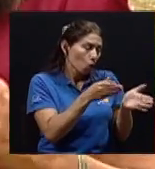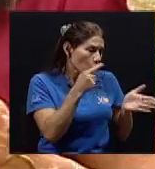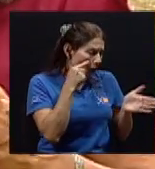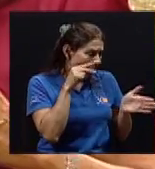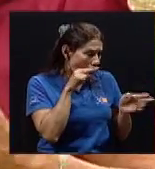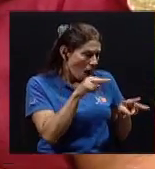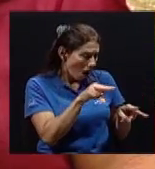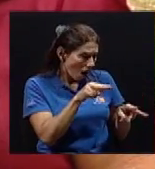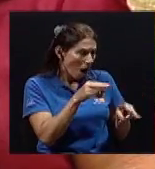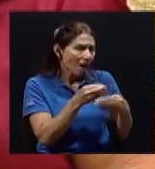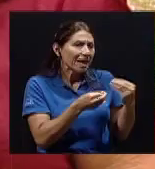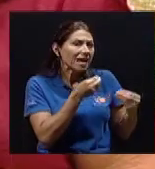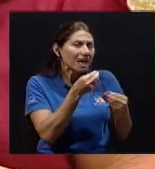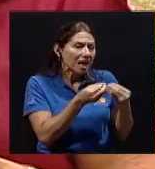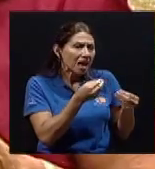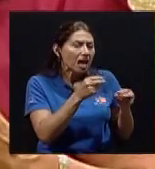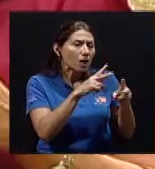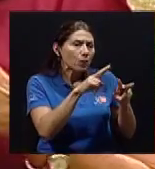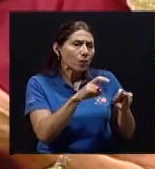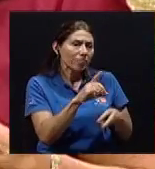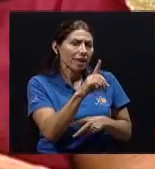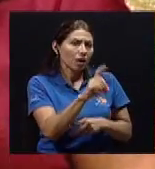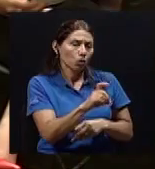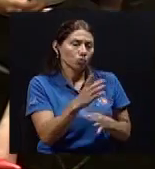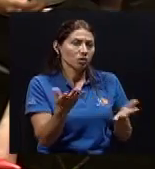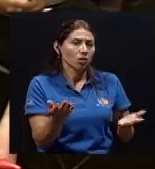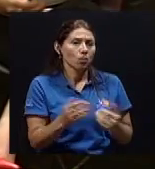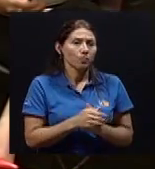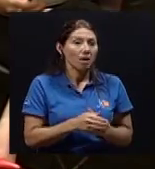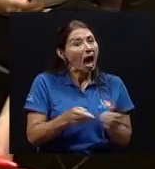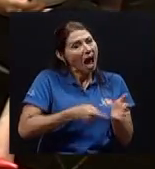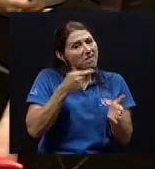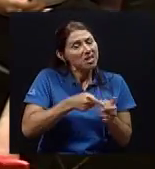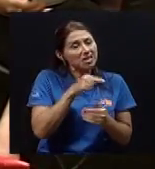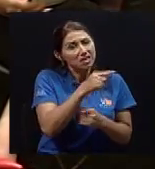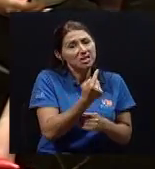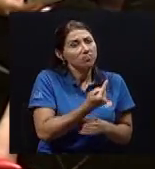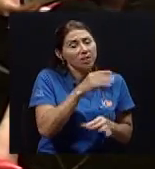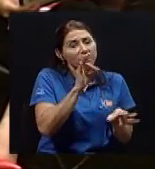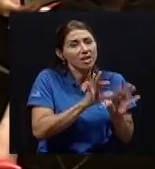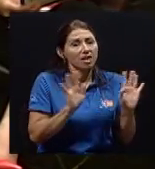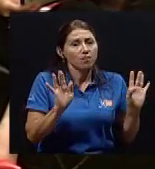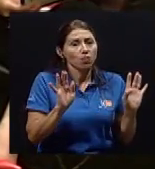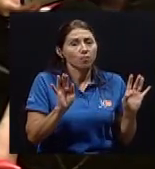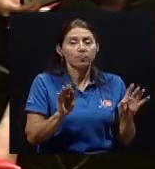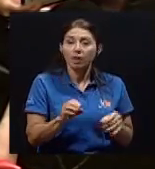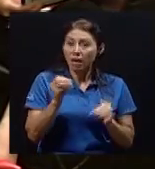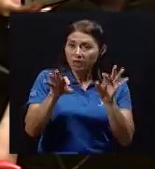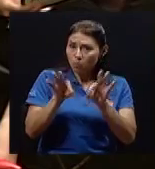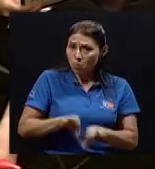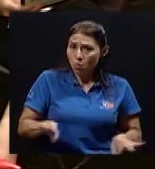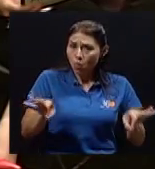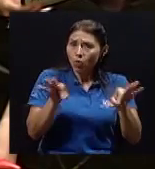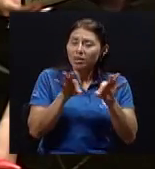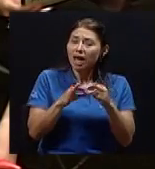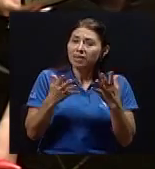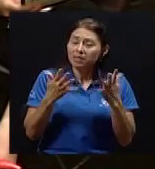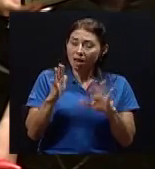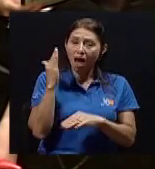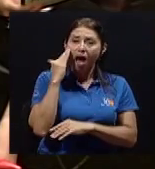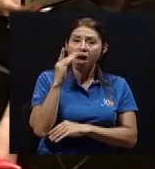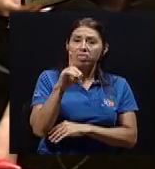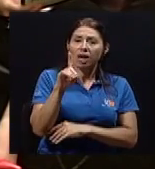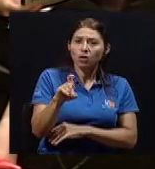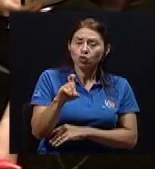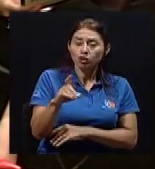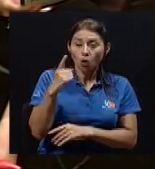diagnóstico clínico por sí solo es definitivo. Claro, y es que es muy importante ese diagnóstico, Pablo, porque a partir de ese diagnóstico claro. Es que el médico